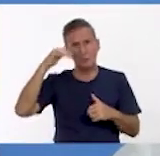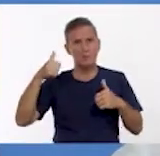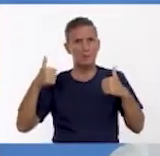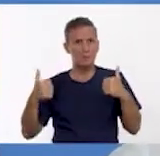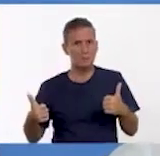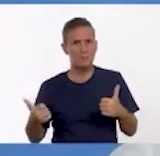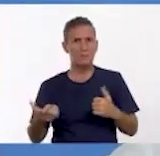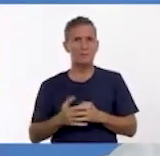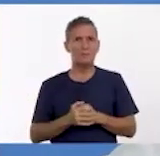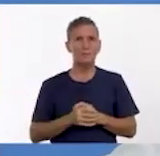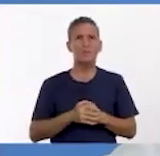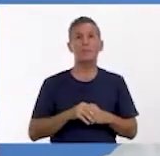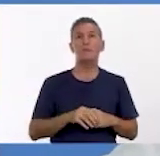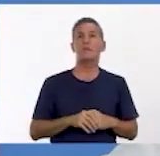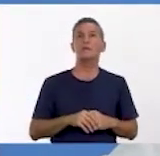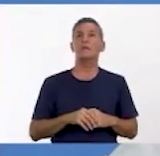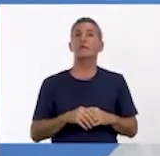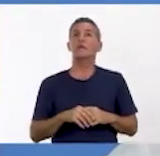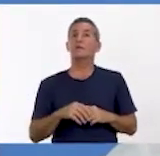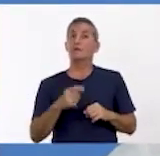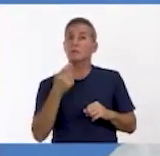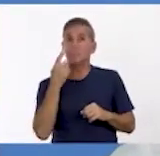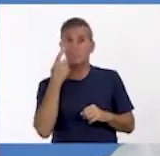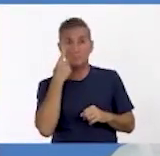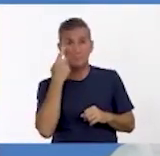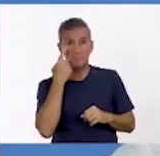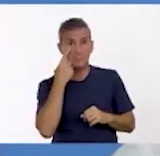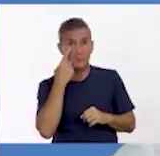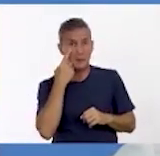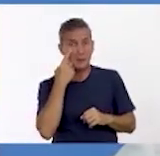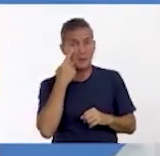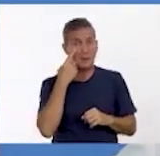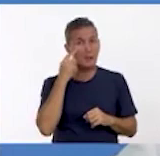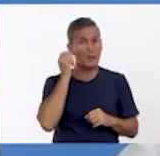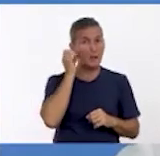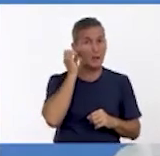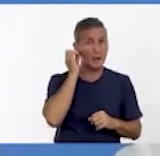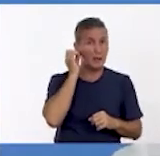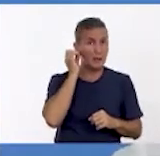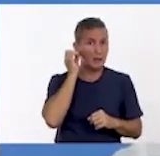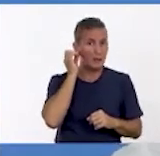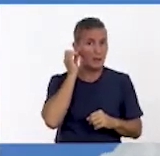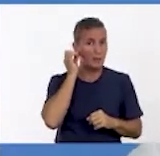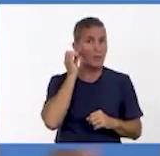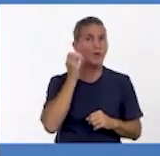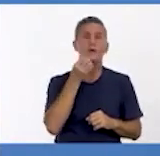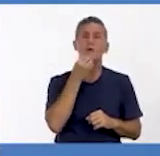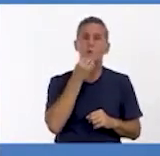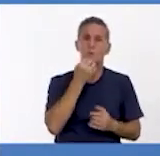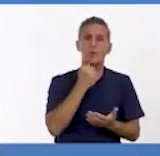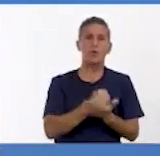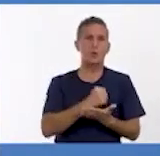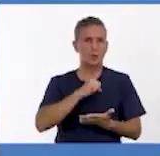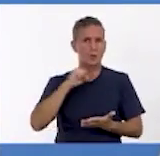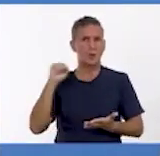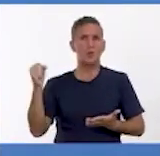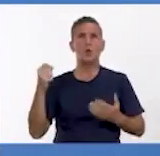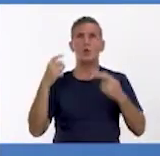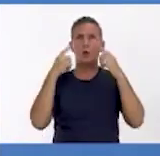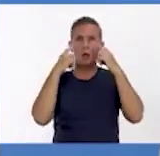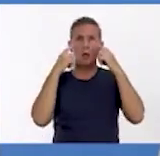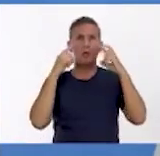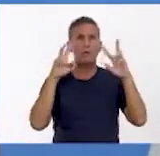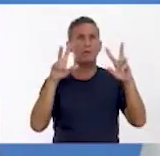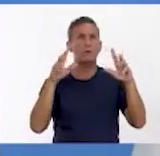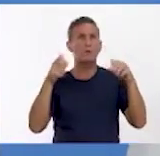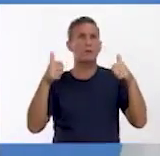género, destacar la mujer, cómo es y cuántas cosas puede lograr al efecto. El otro